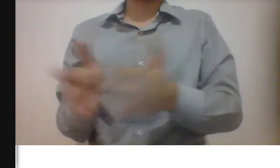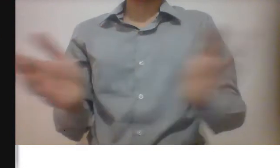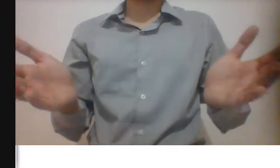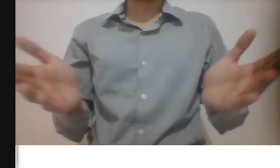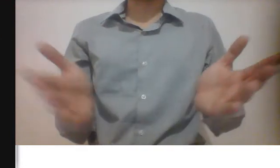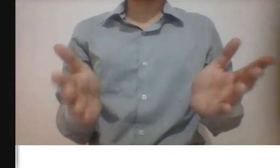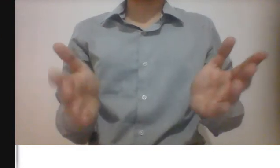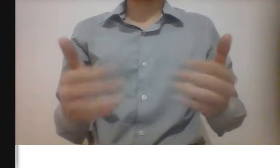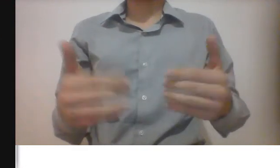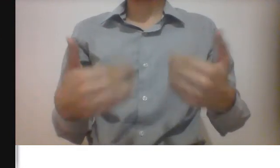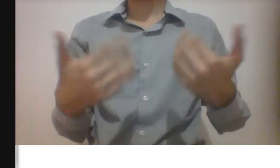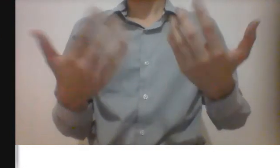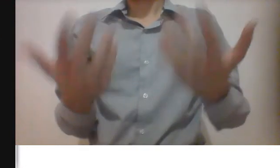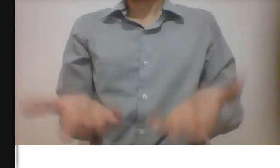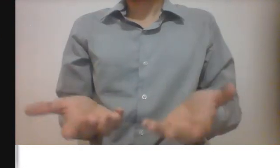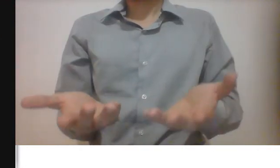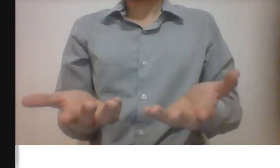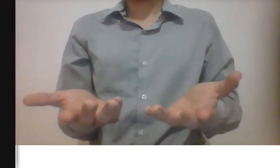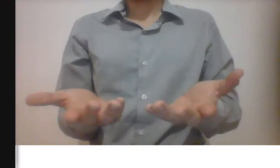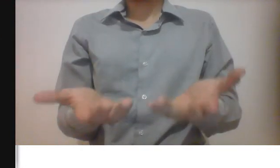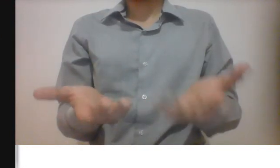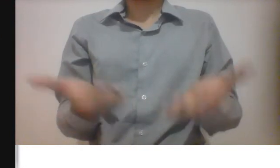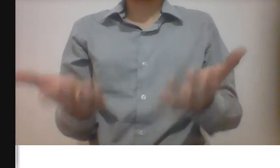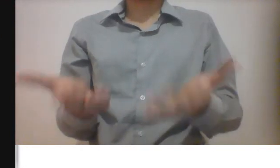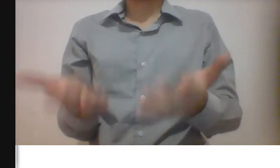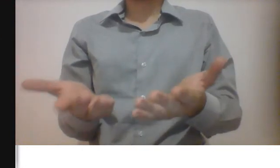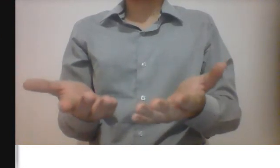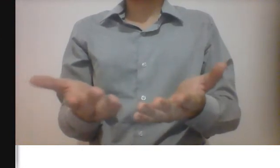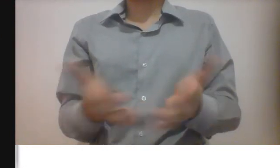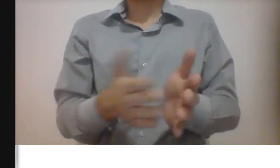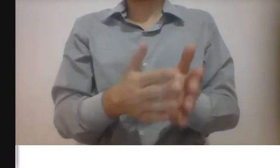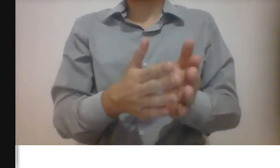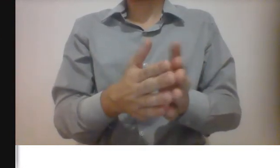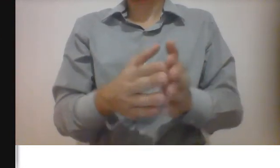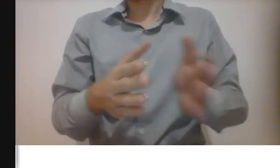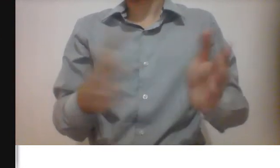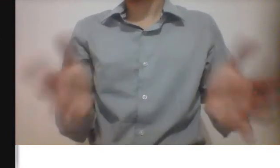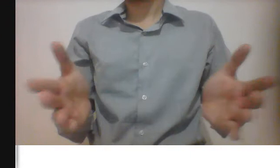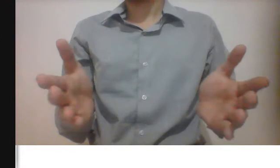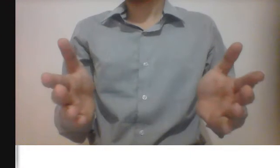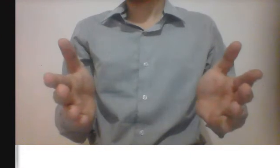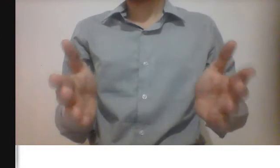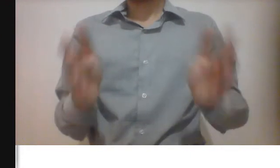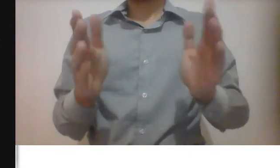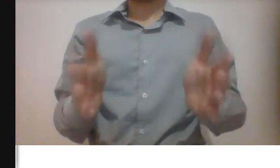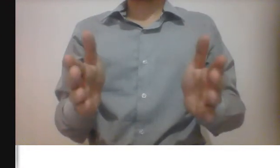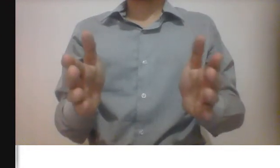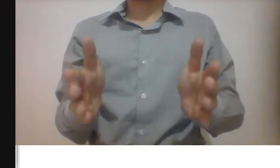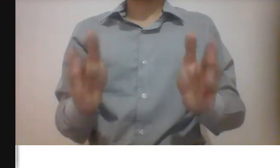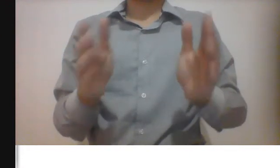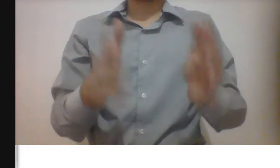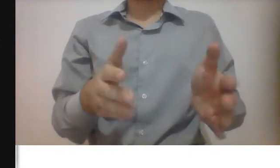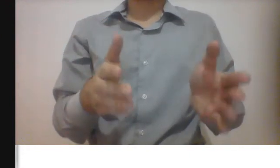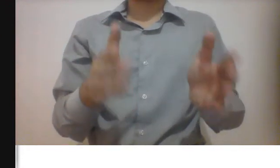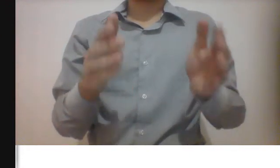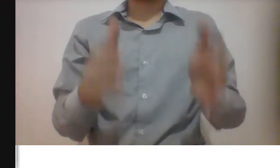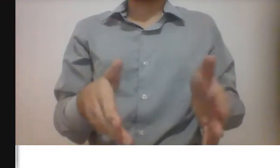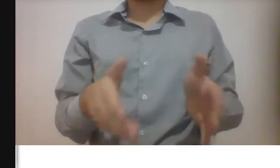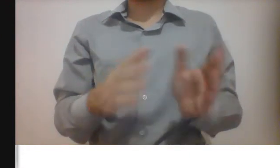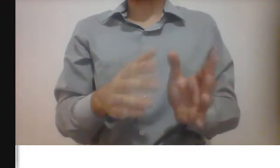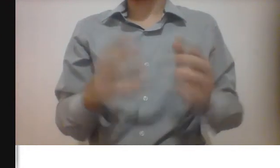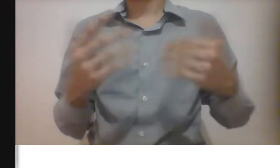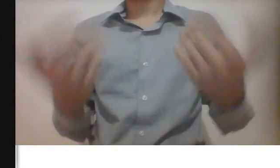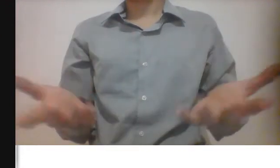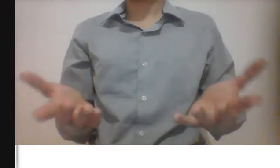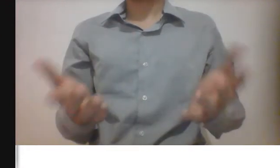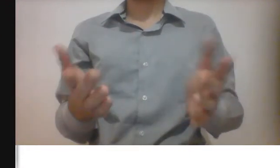por quien es más tranza. Entonces de ahí de esos tipos de cosas es las que no tenemos que permitir. Y sobre todo esperemos y que esta